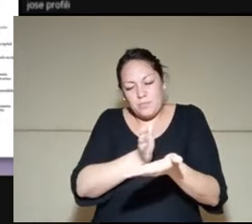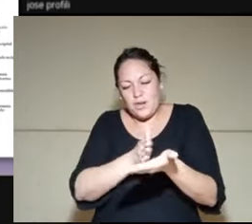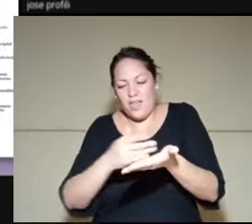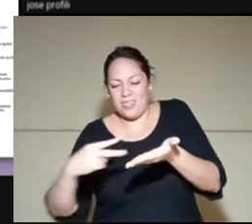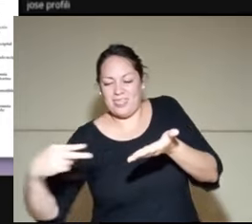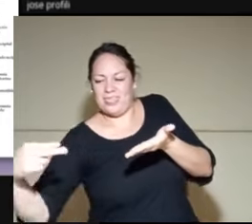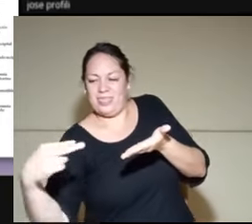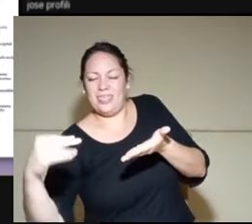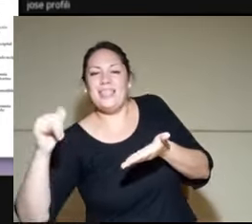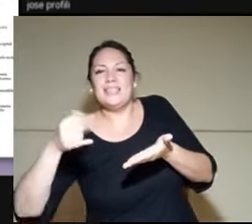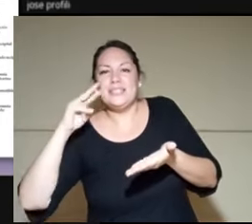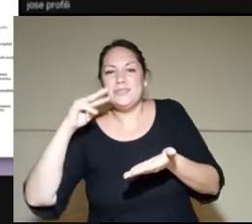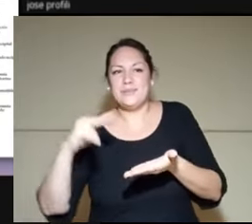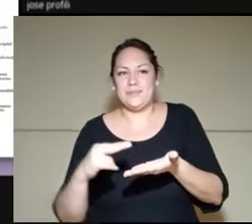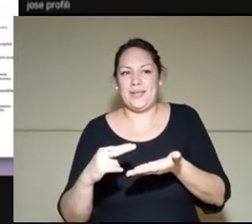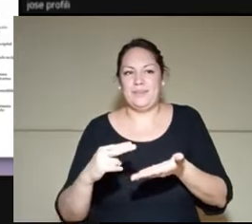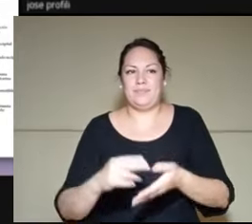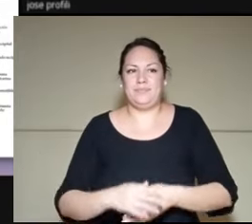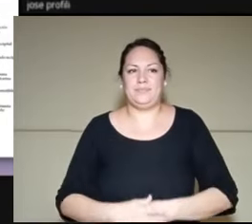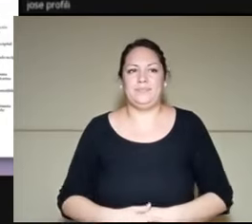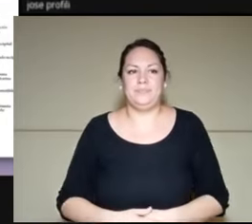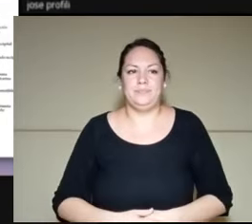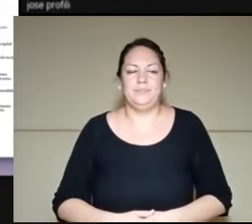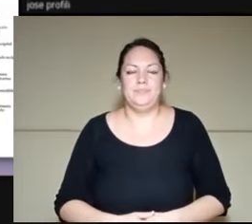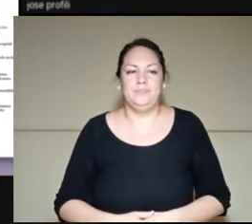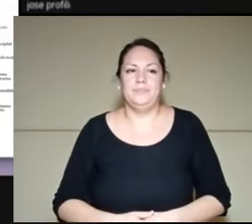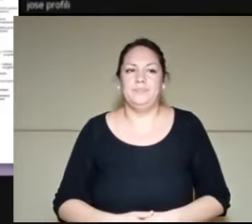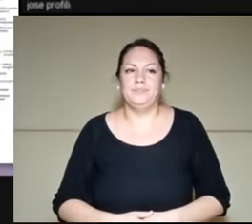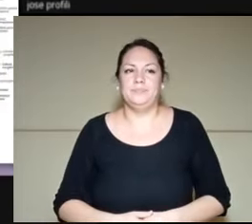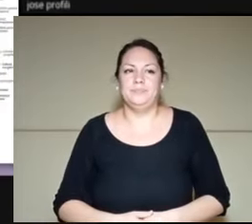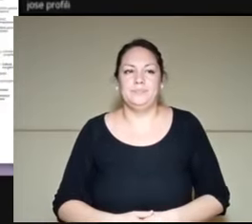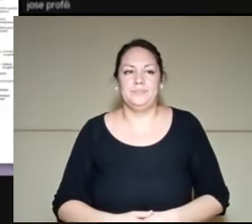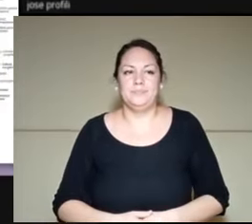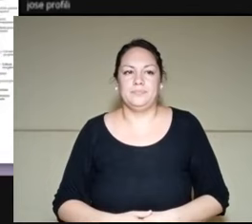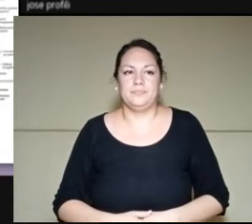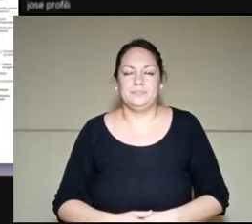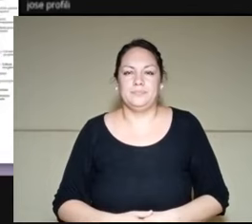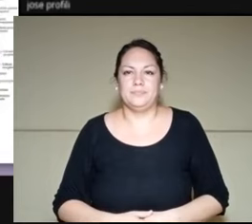la parte del temporal del otro lado, que sería esa parte.